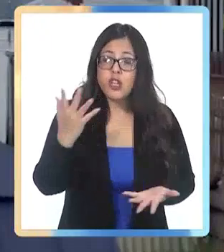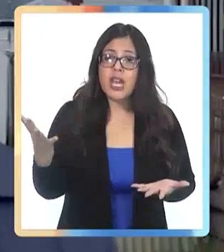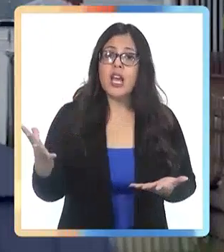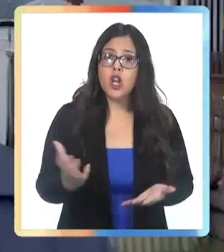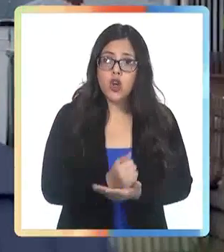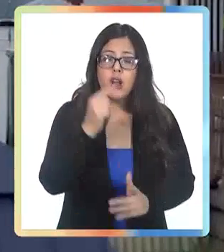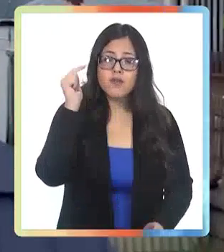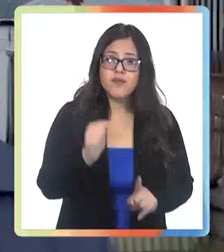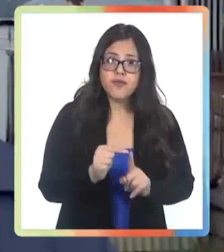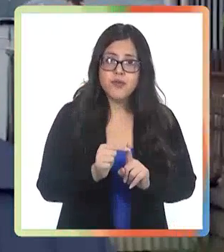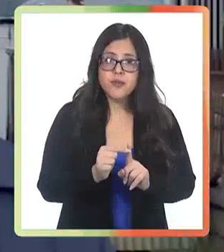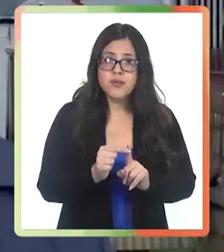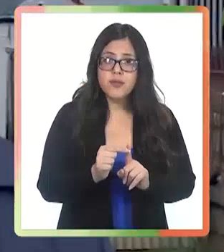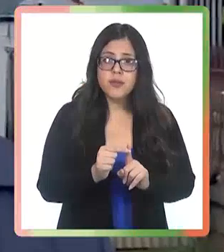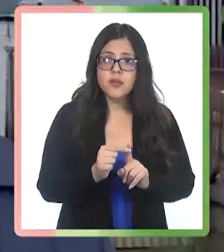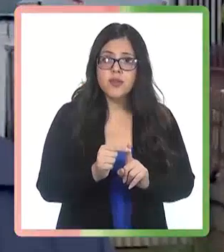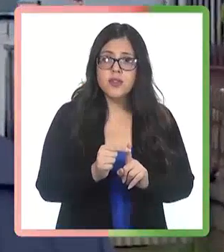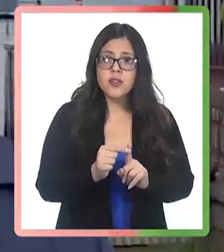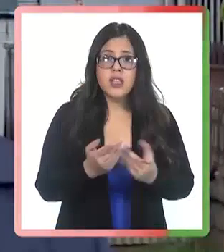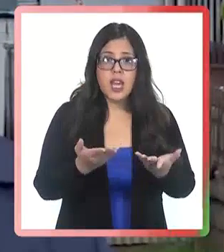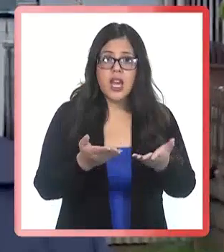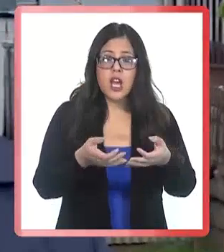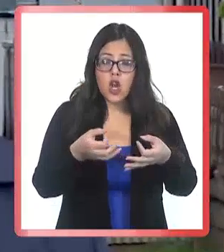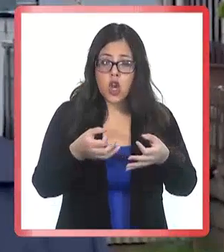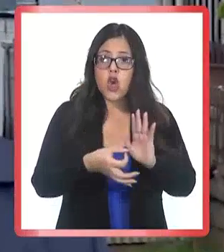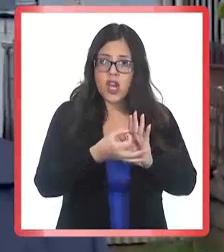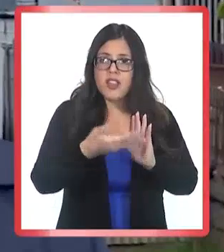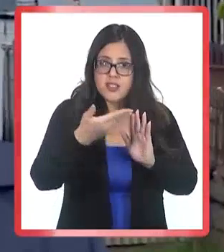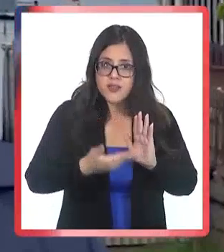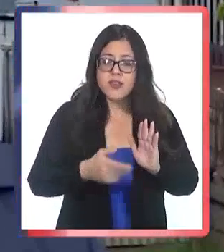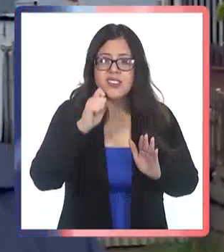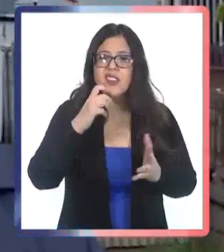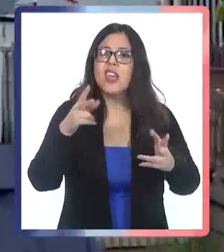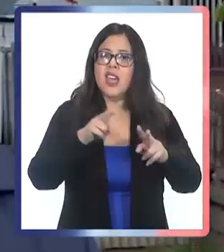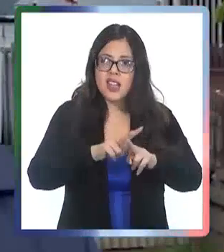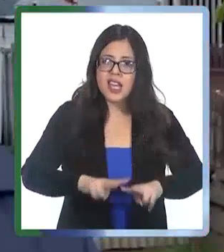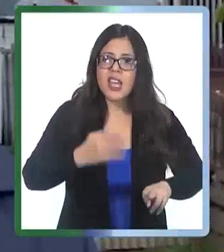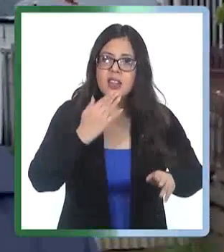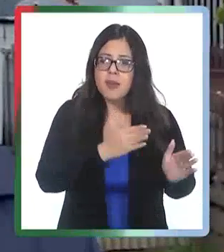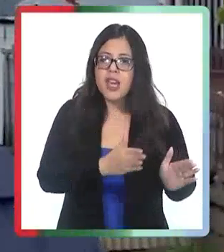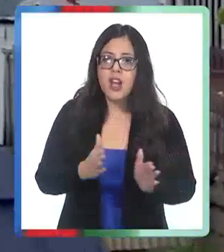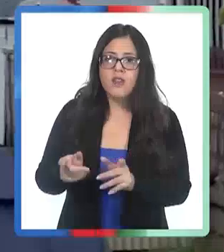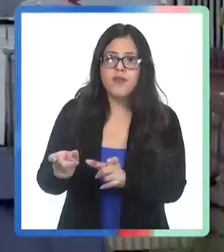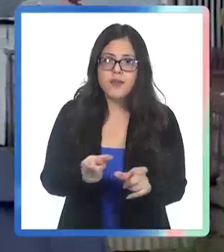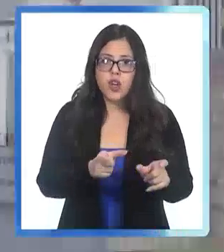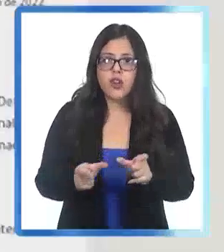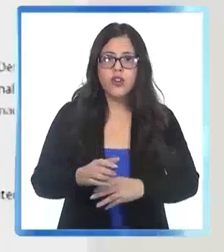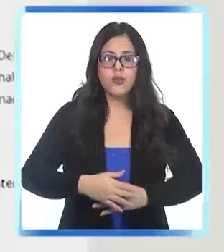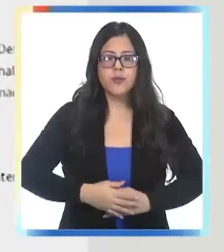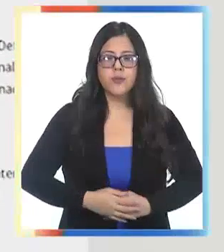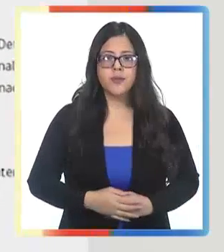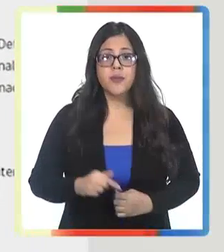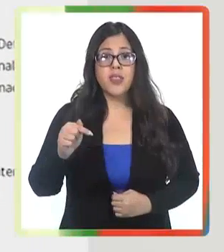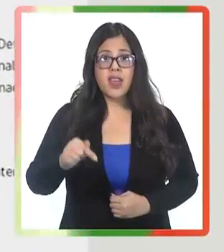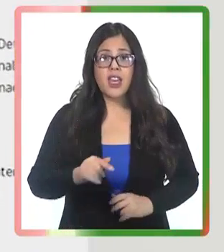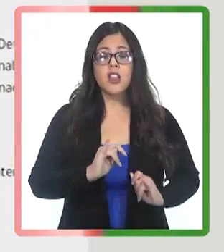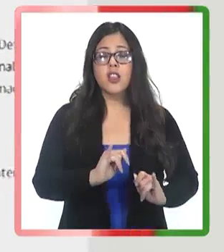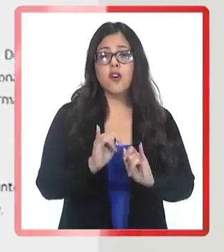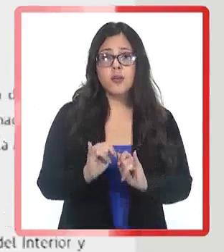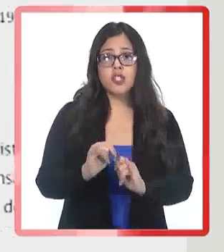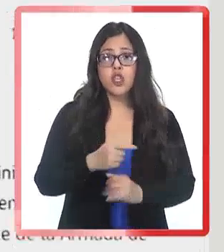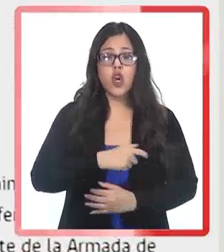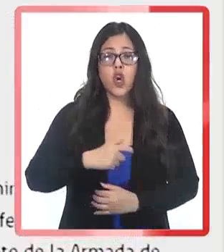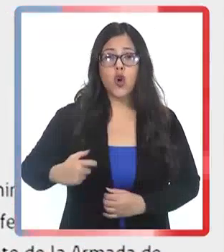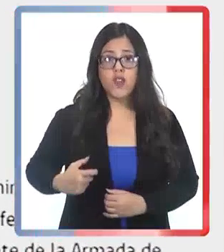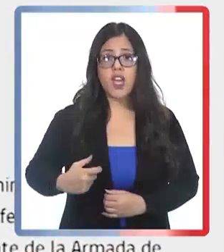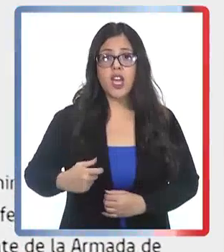lograr los propósitos para los cuales fue establecido, lograr la tranquilidad y el control del orden público. A través de un